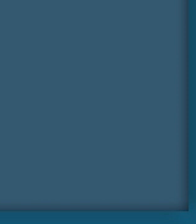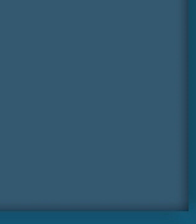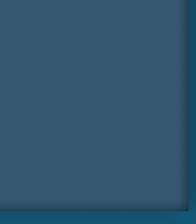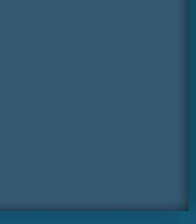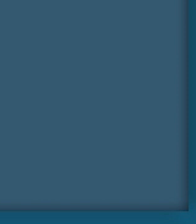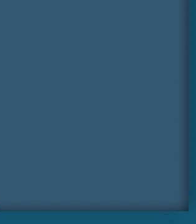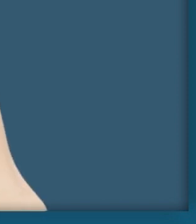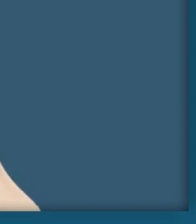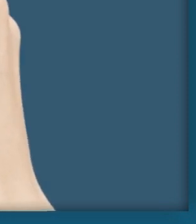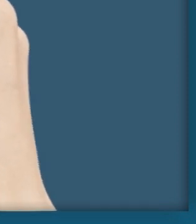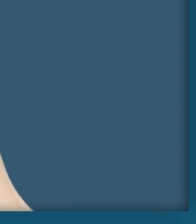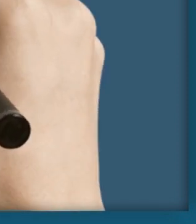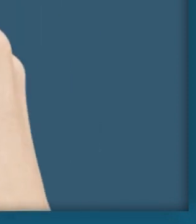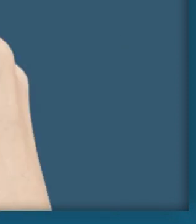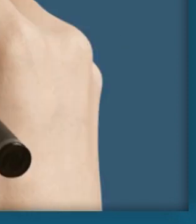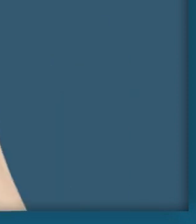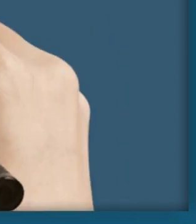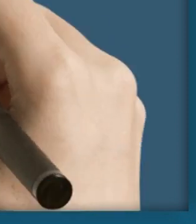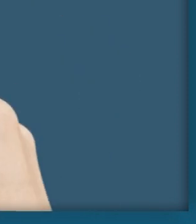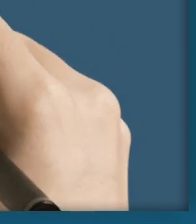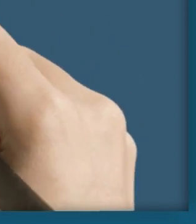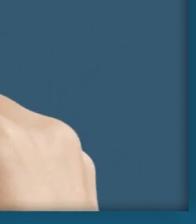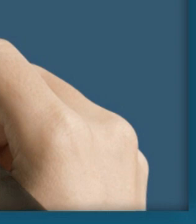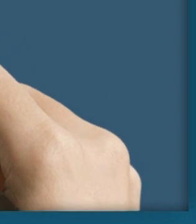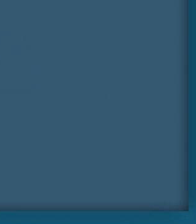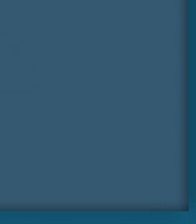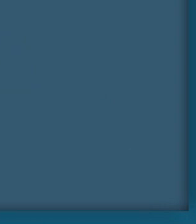hay vacío. Entre los átomos